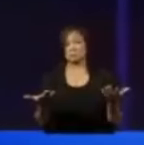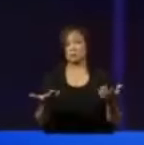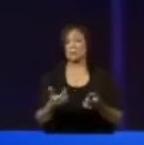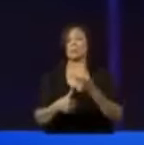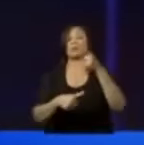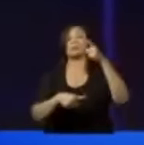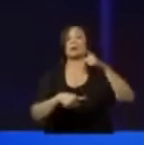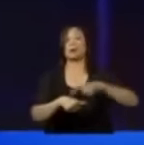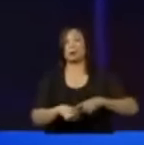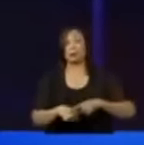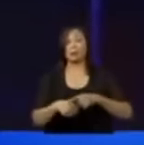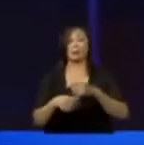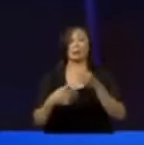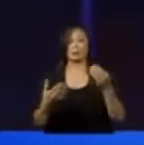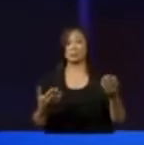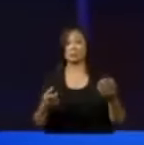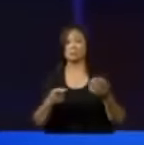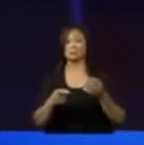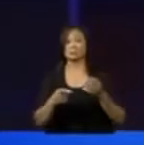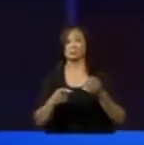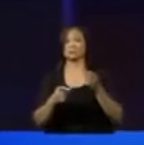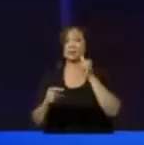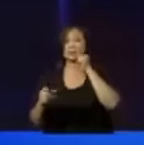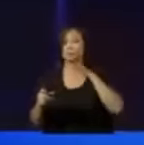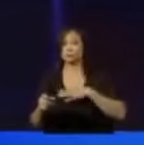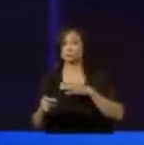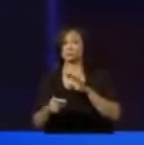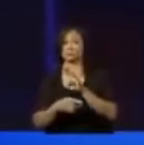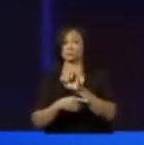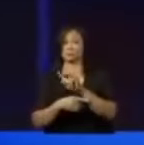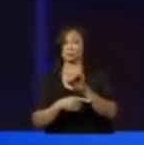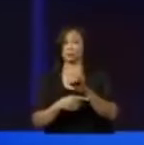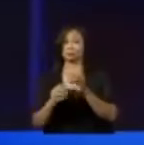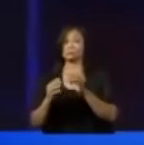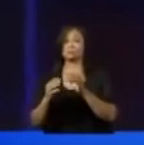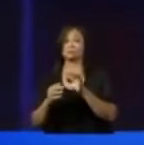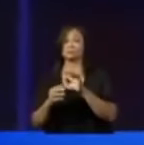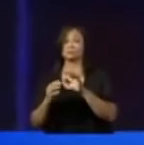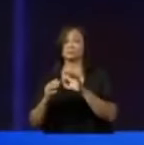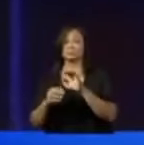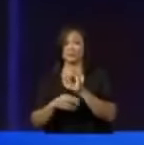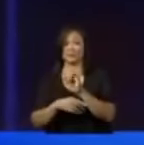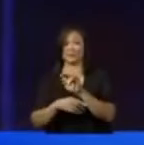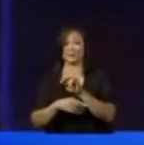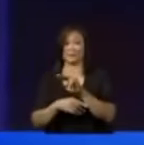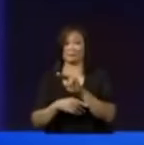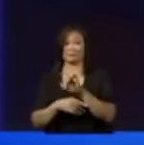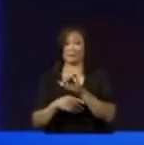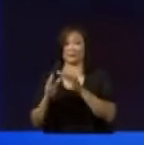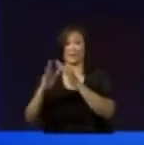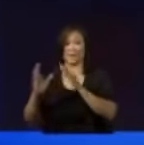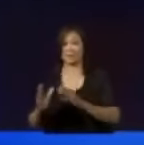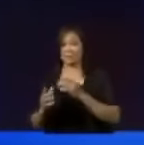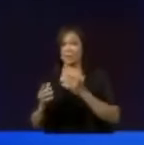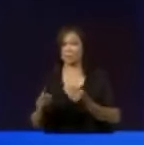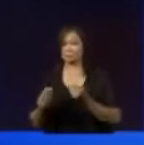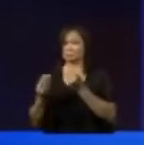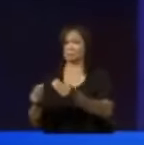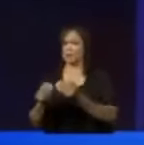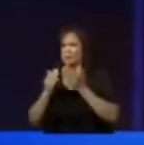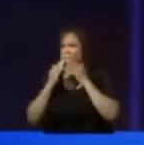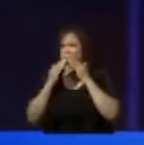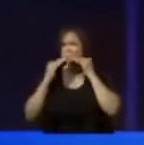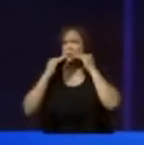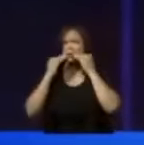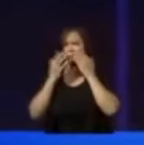por primera vez le hemos dado a las afectadas el bono vivienda. Y yo se lo he entregado y he visto en su cara la felicidad.